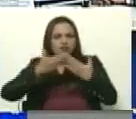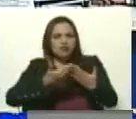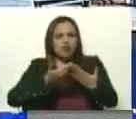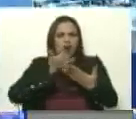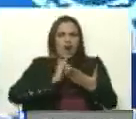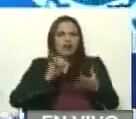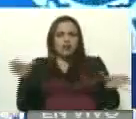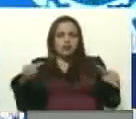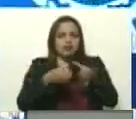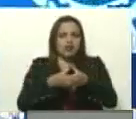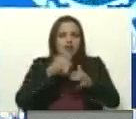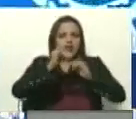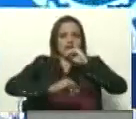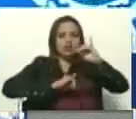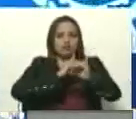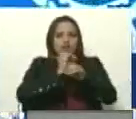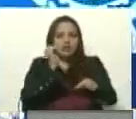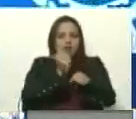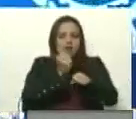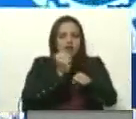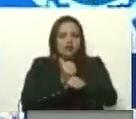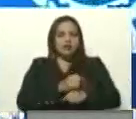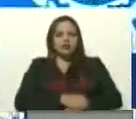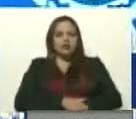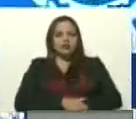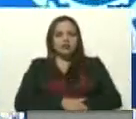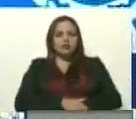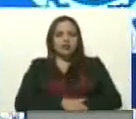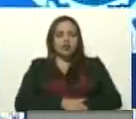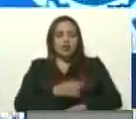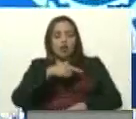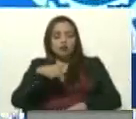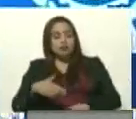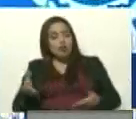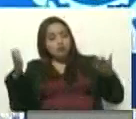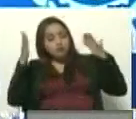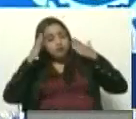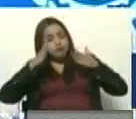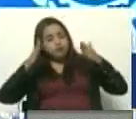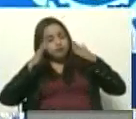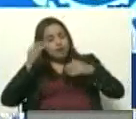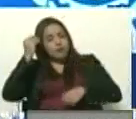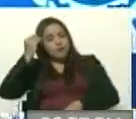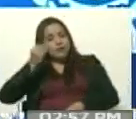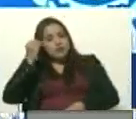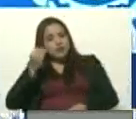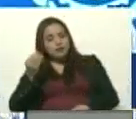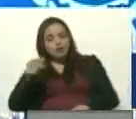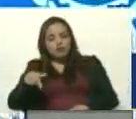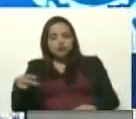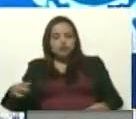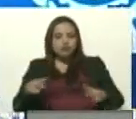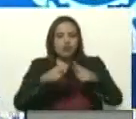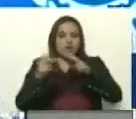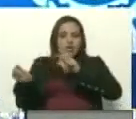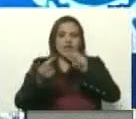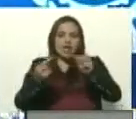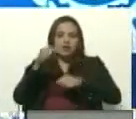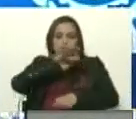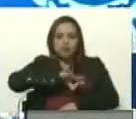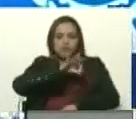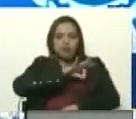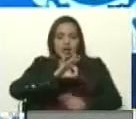a la Organización Internacional del Trabajo, y auguramos que este foro de diálogo social, de diálogo